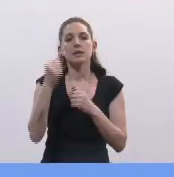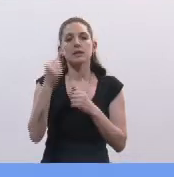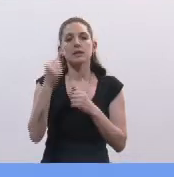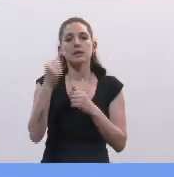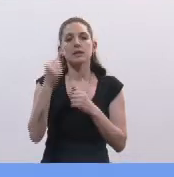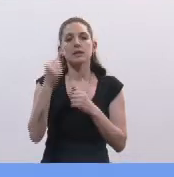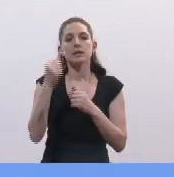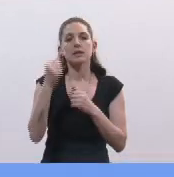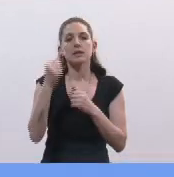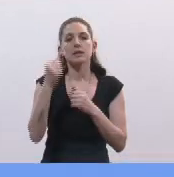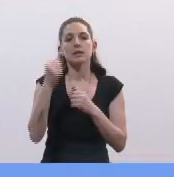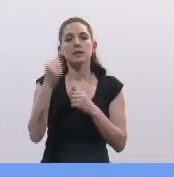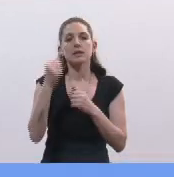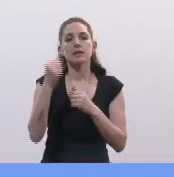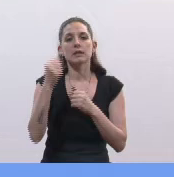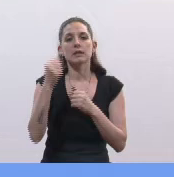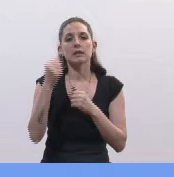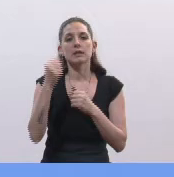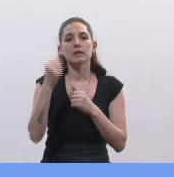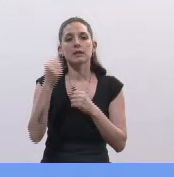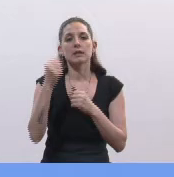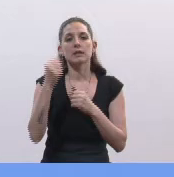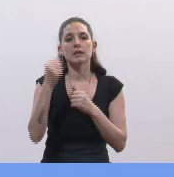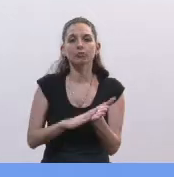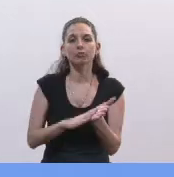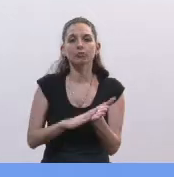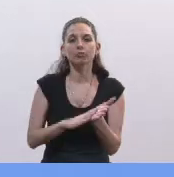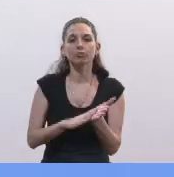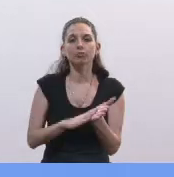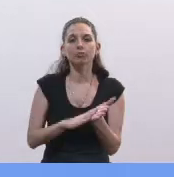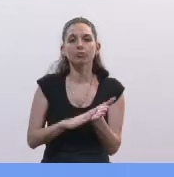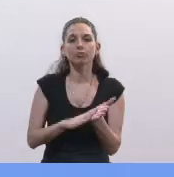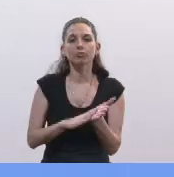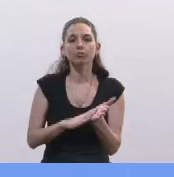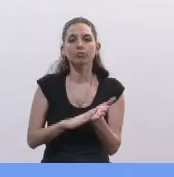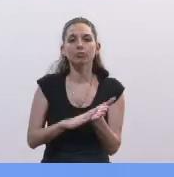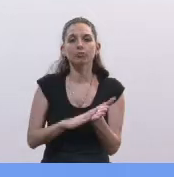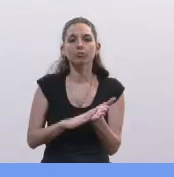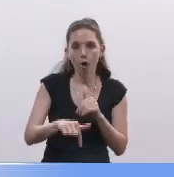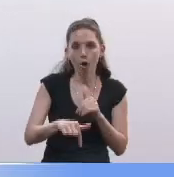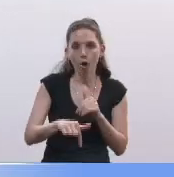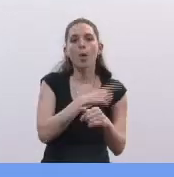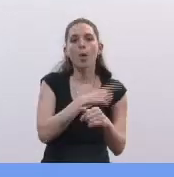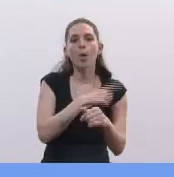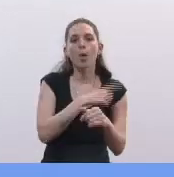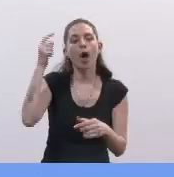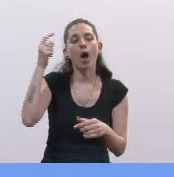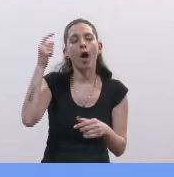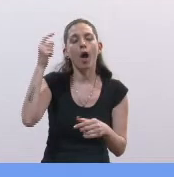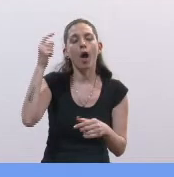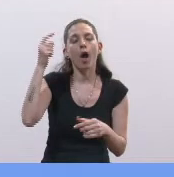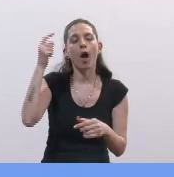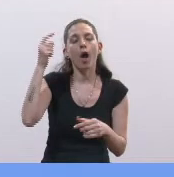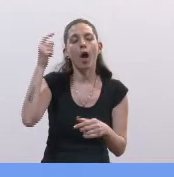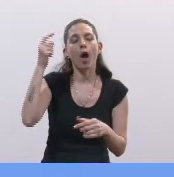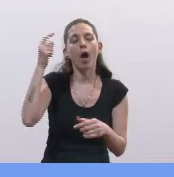defensores, de la situación de descrédito y de la situación que vive hoy el Poder Judicial Federal en nuestro país.